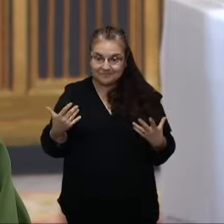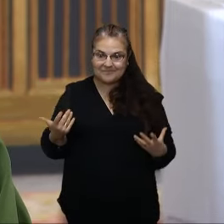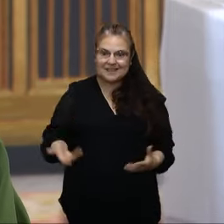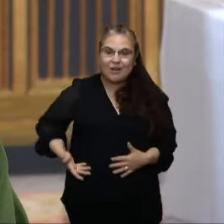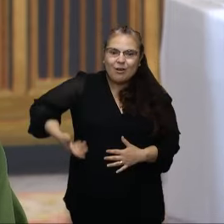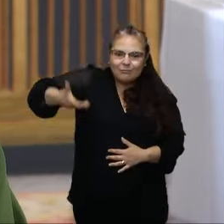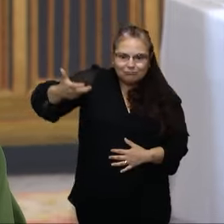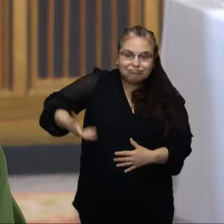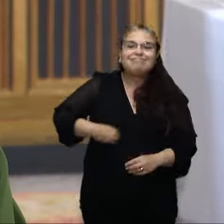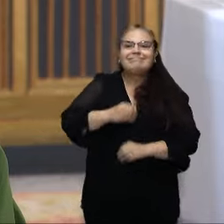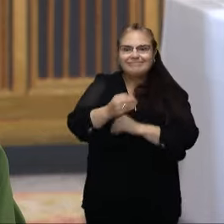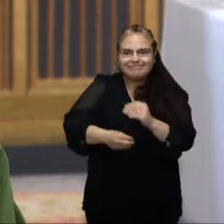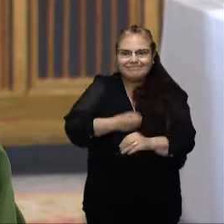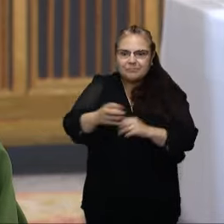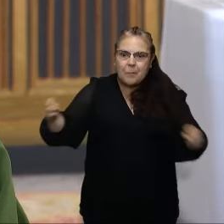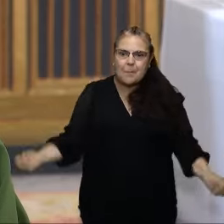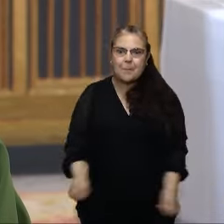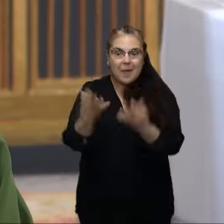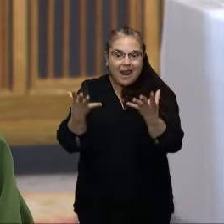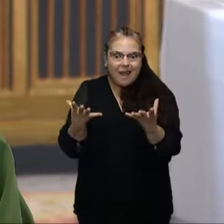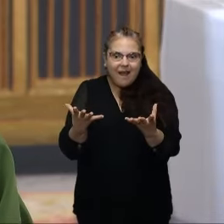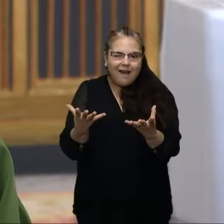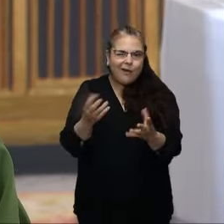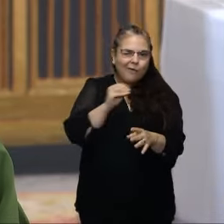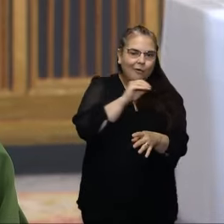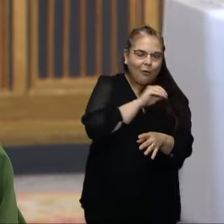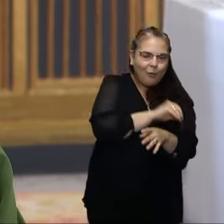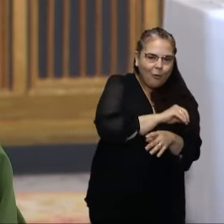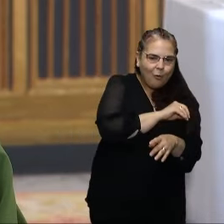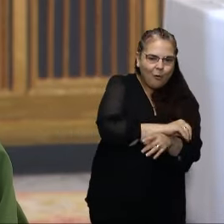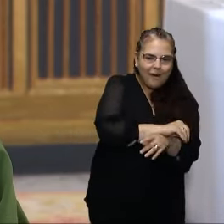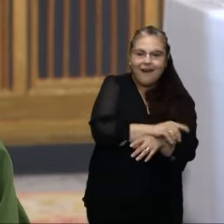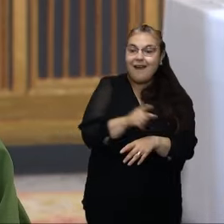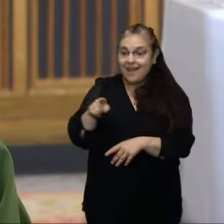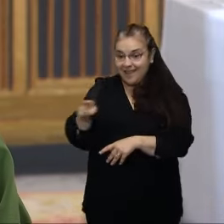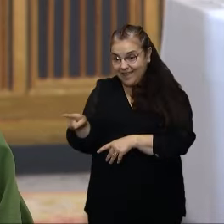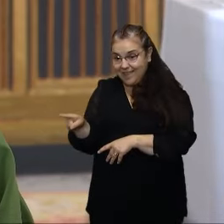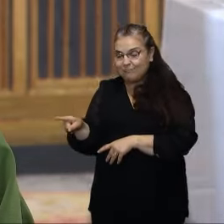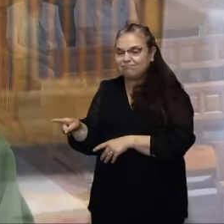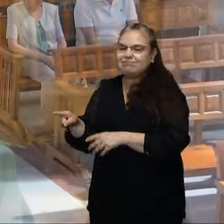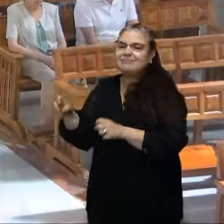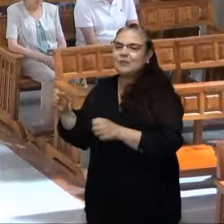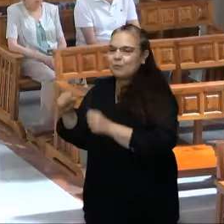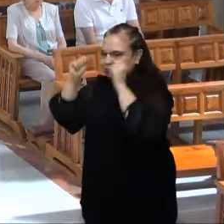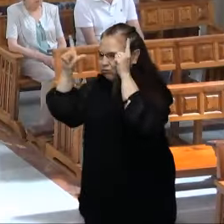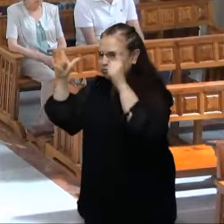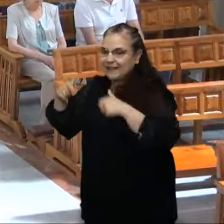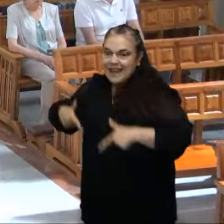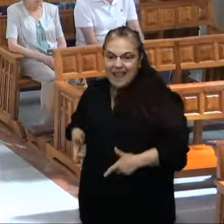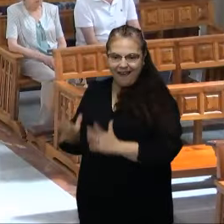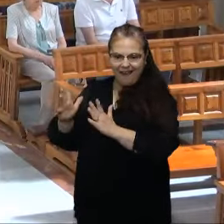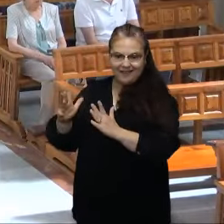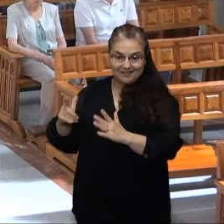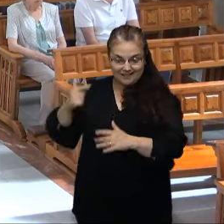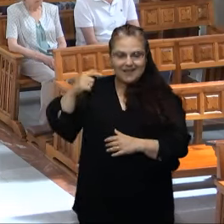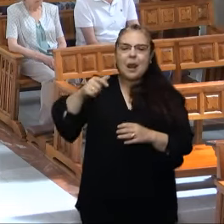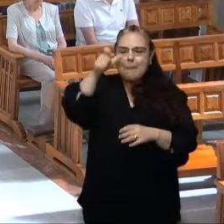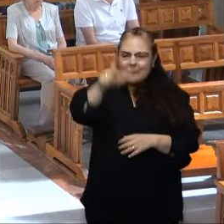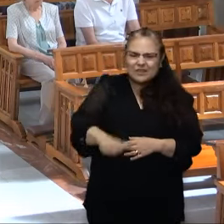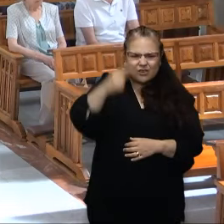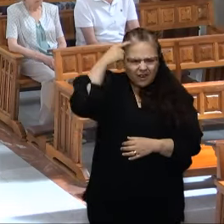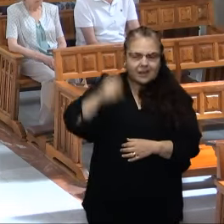grandes hechos que hace Jesús con la curación y la resurrección de la hija, para el creyente en Cristo la